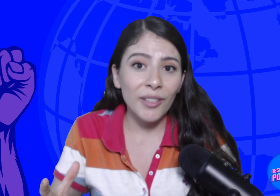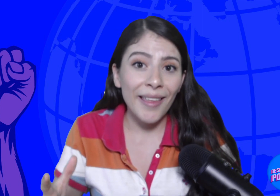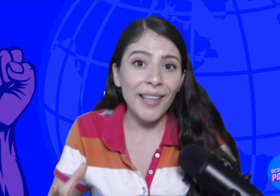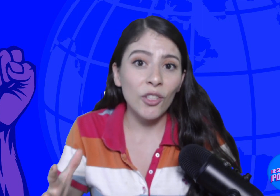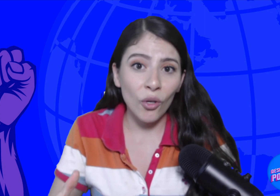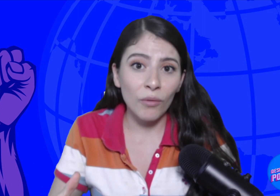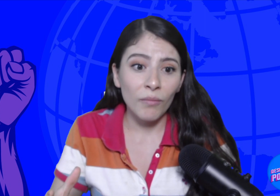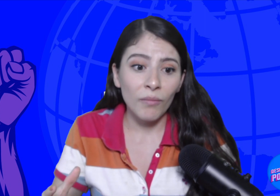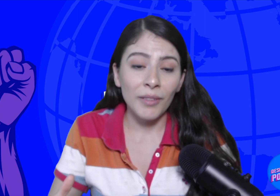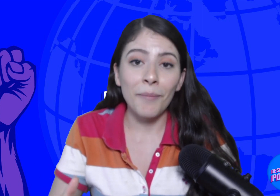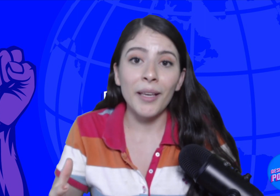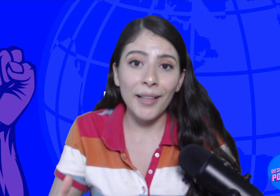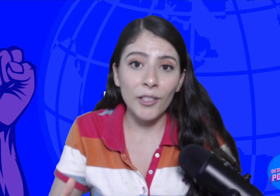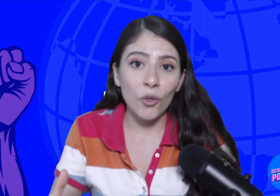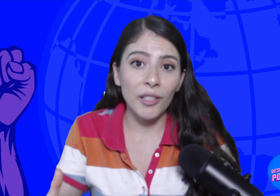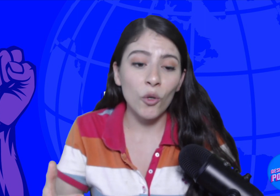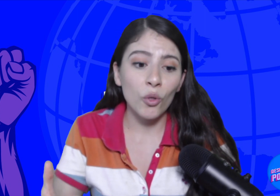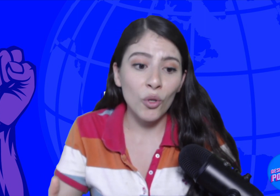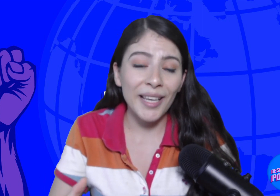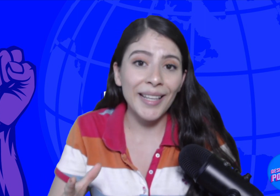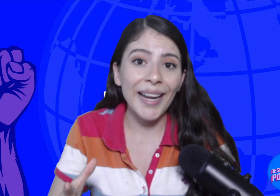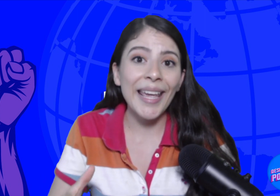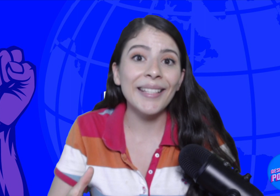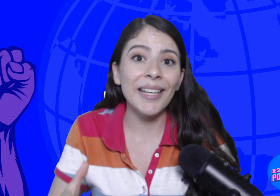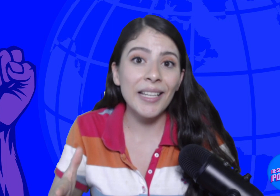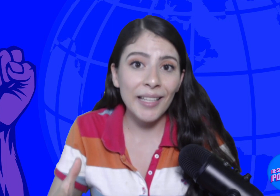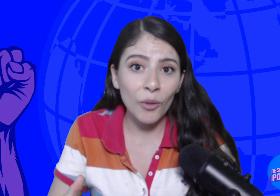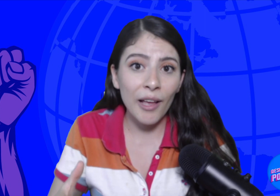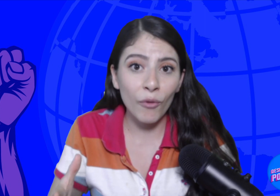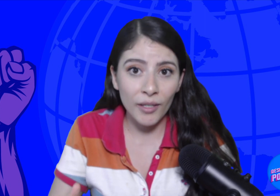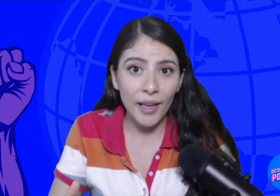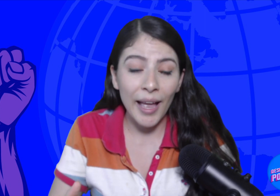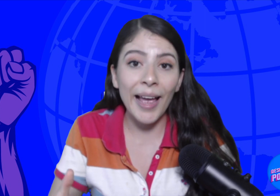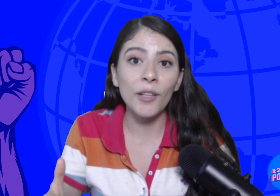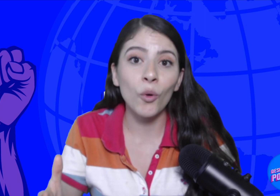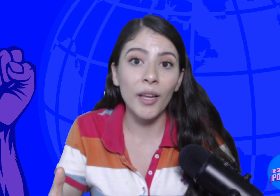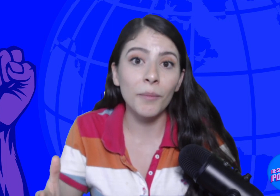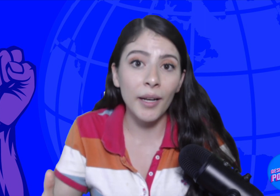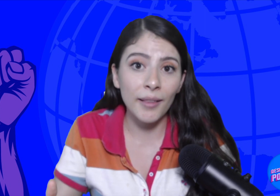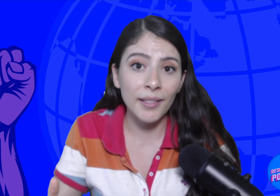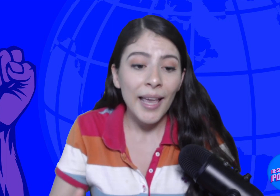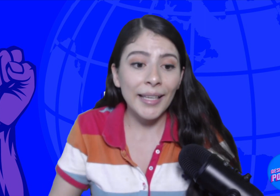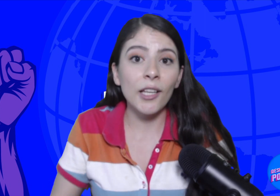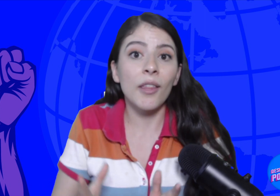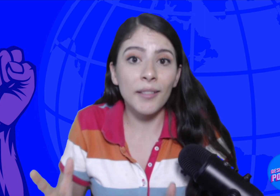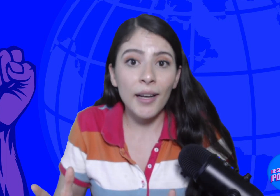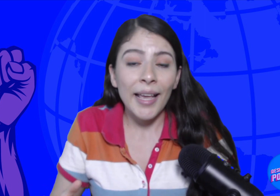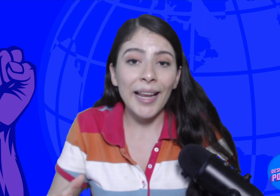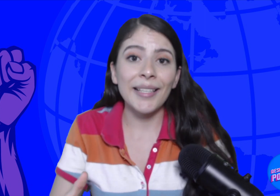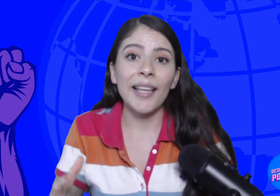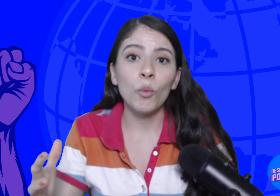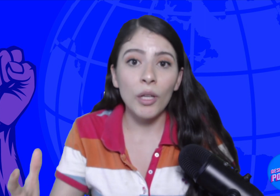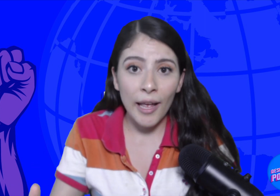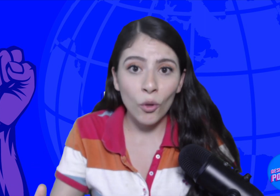los centros de detención de migrantes en los Estados Unidos están esterilizando a la fuerza a las mujeres migrantes. ¿Qué quiere decir?